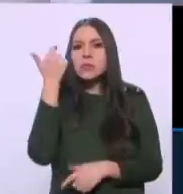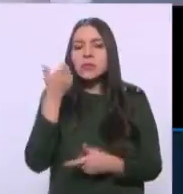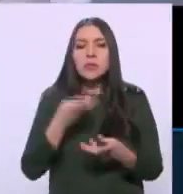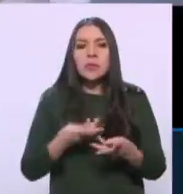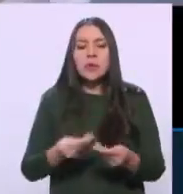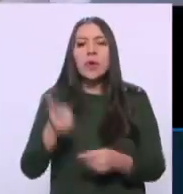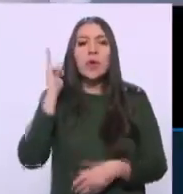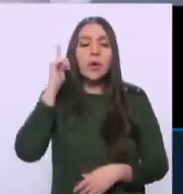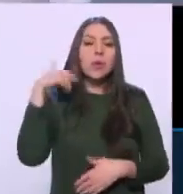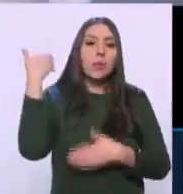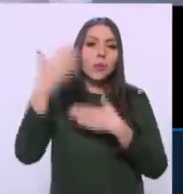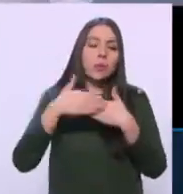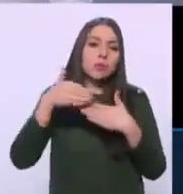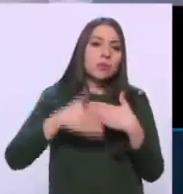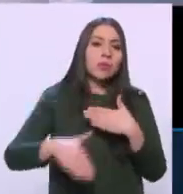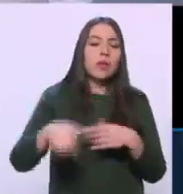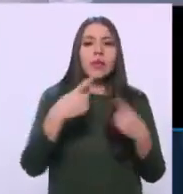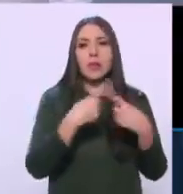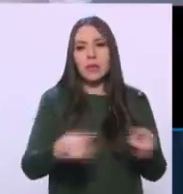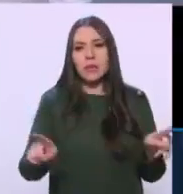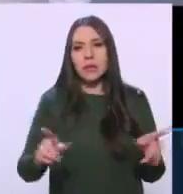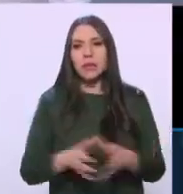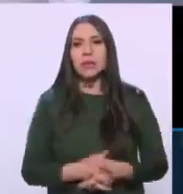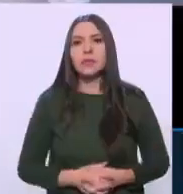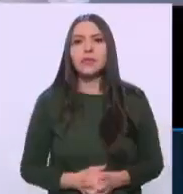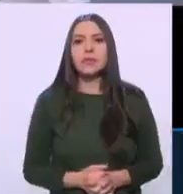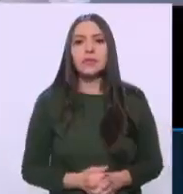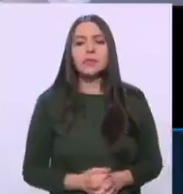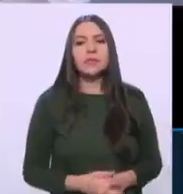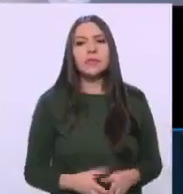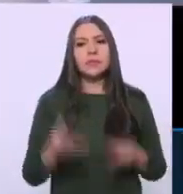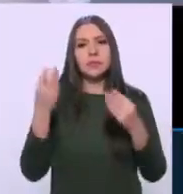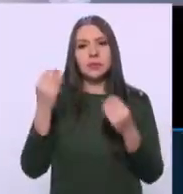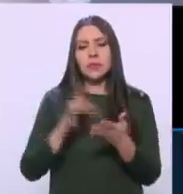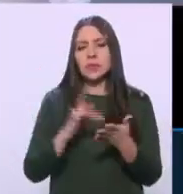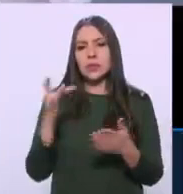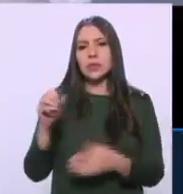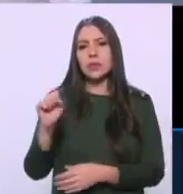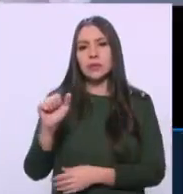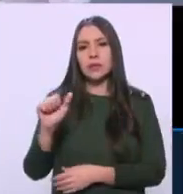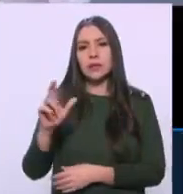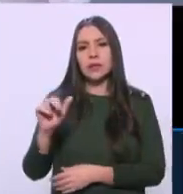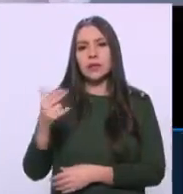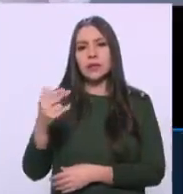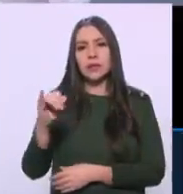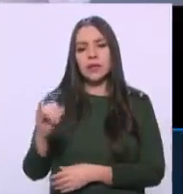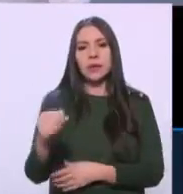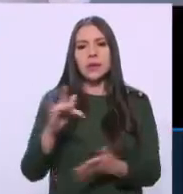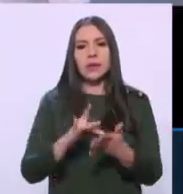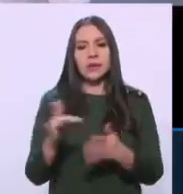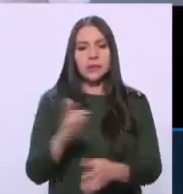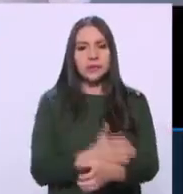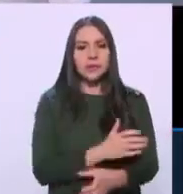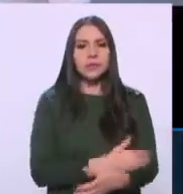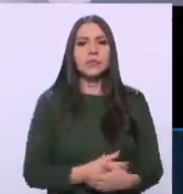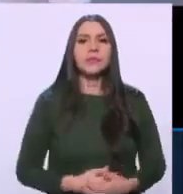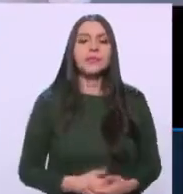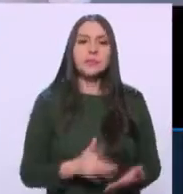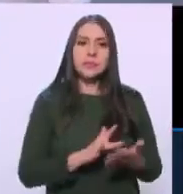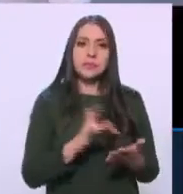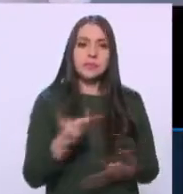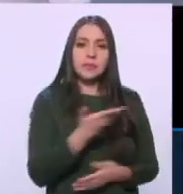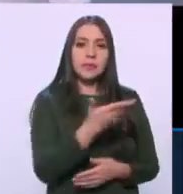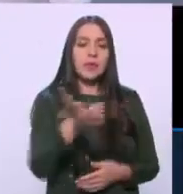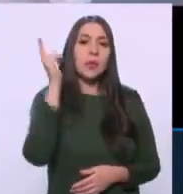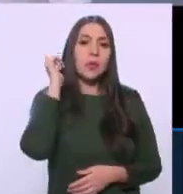lo venidero sea diferente. Saraí Salvatierra, muchas gracias por estar con nosotros. Gracias, al contrario, pues esperamos que sí se